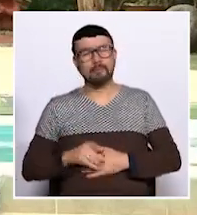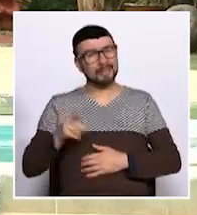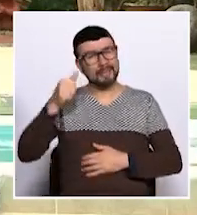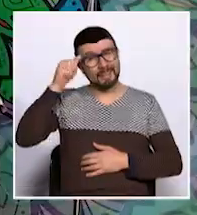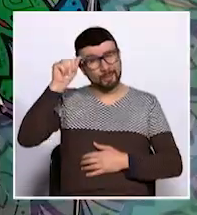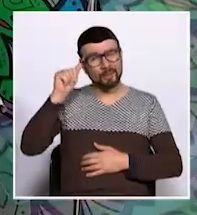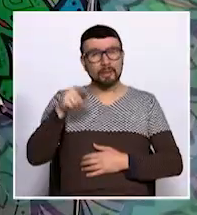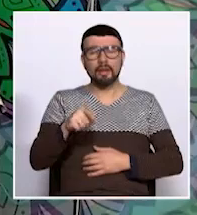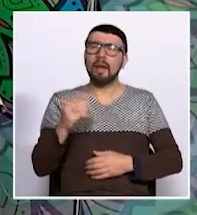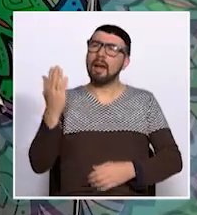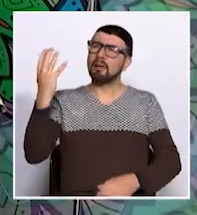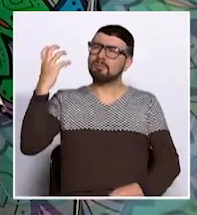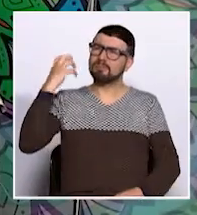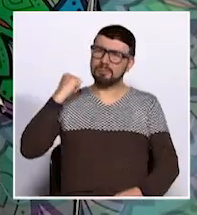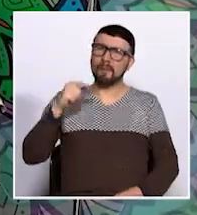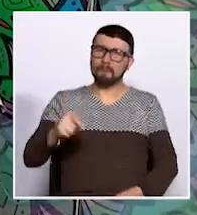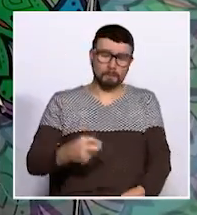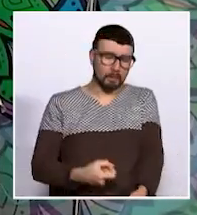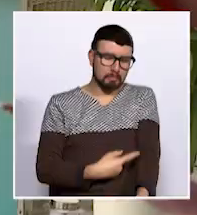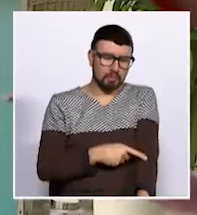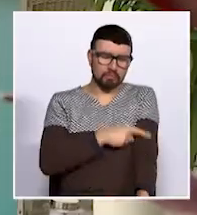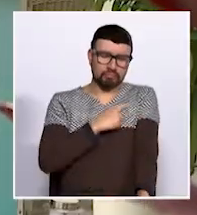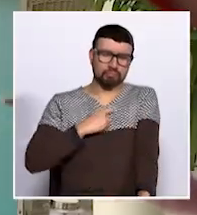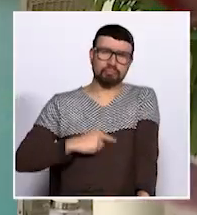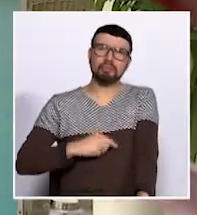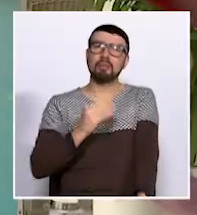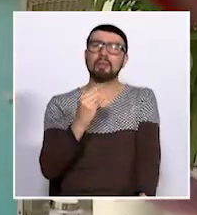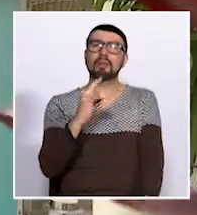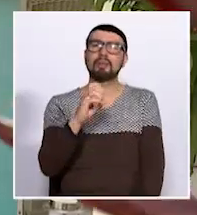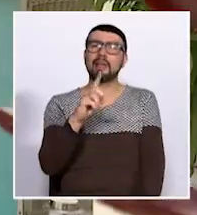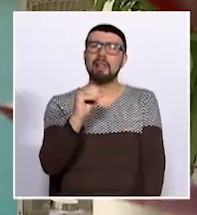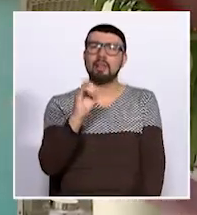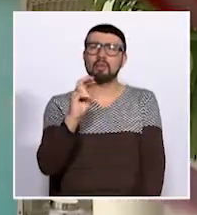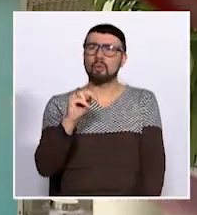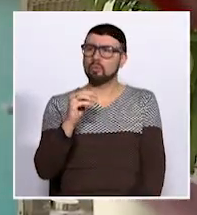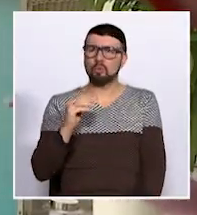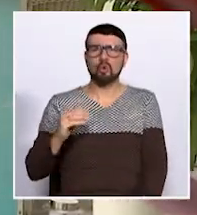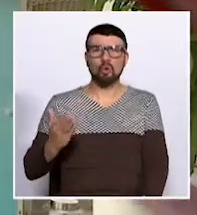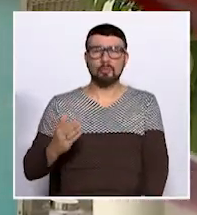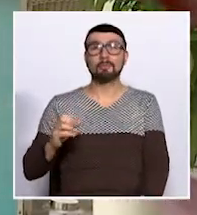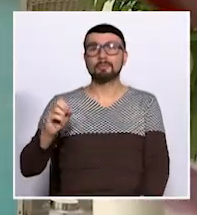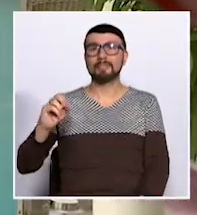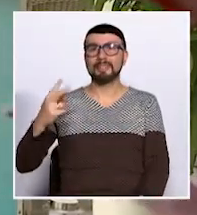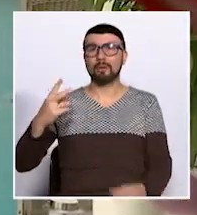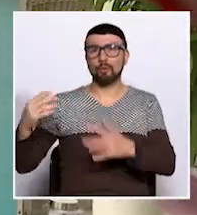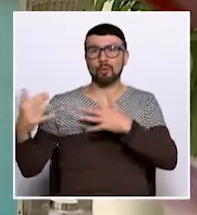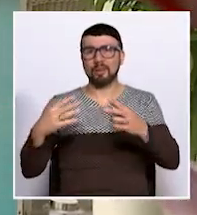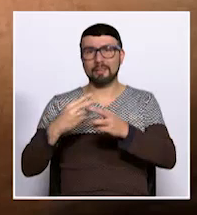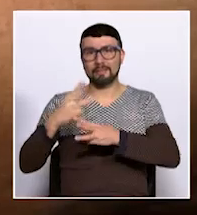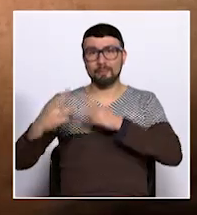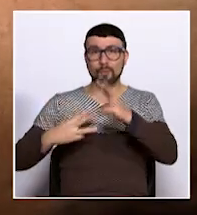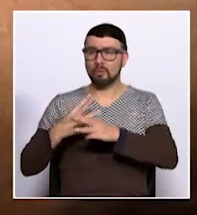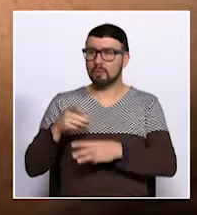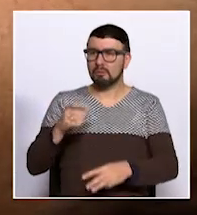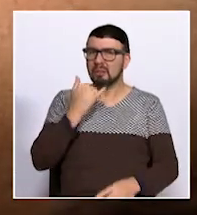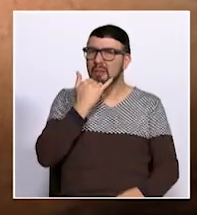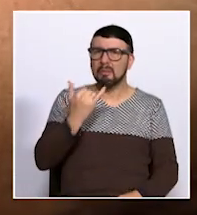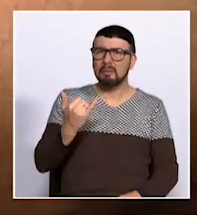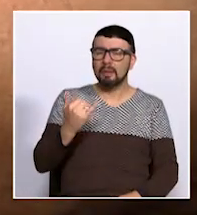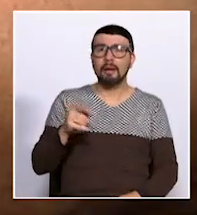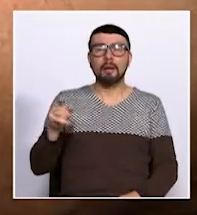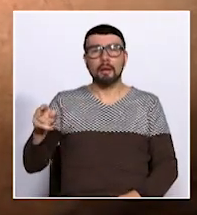historia de la quelación surgió a partir de la Segunda Guerra Mundial, donde